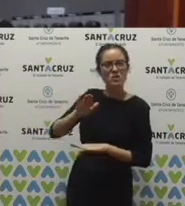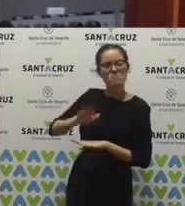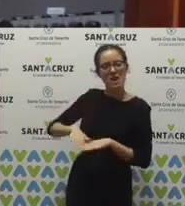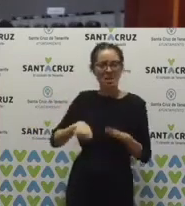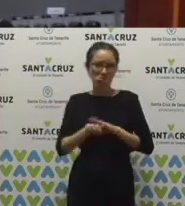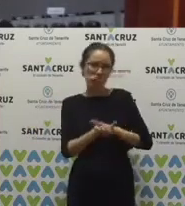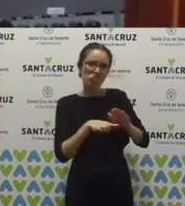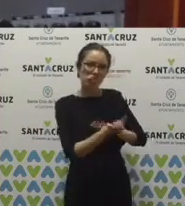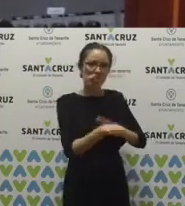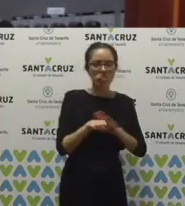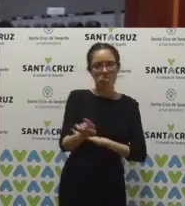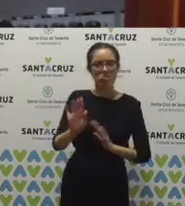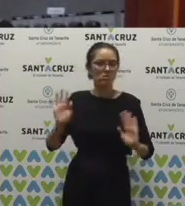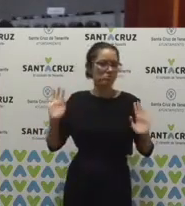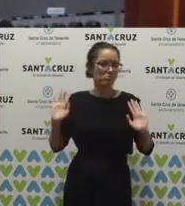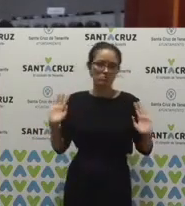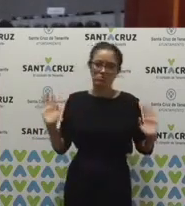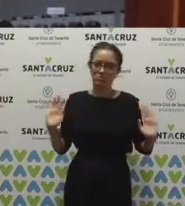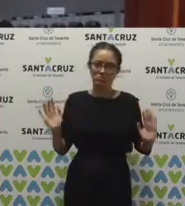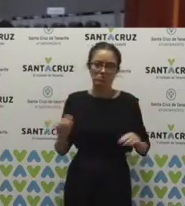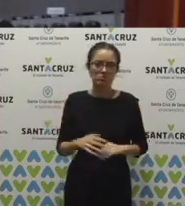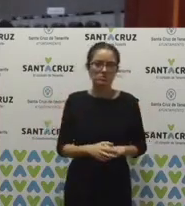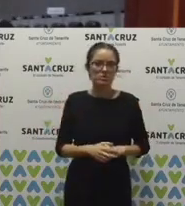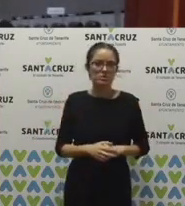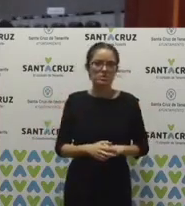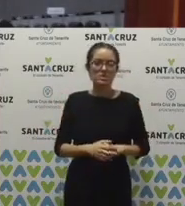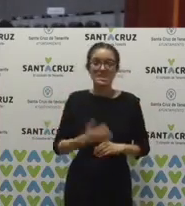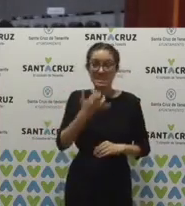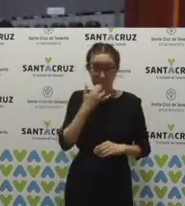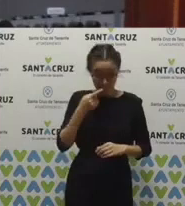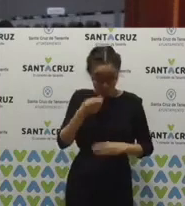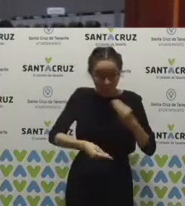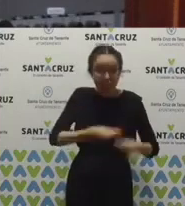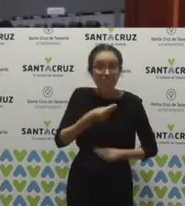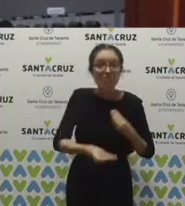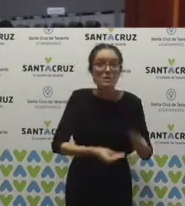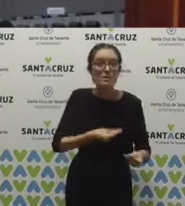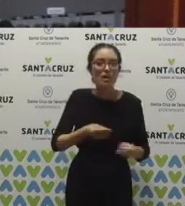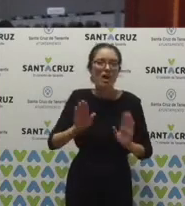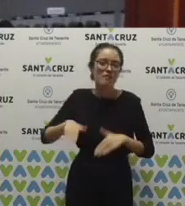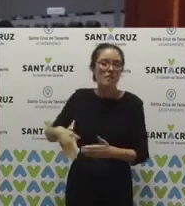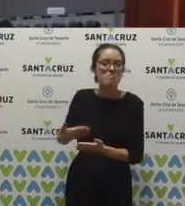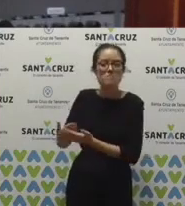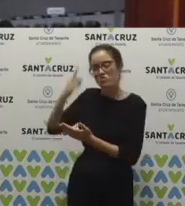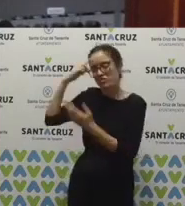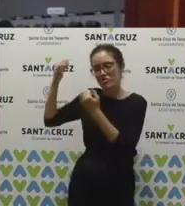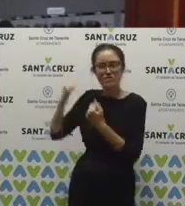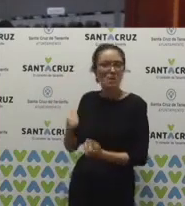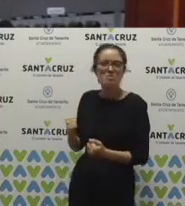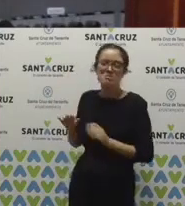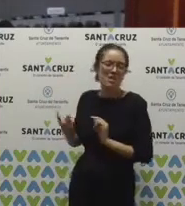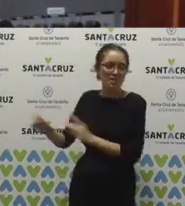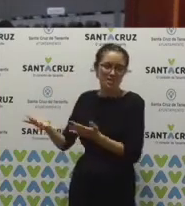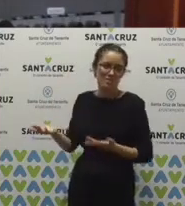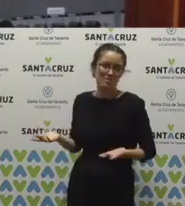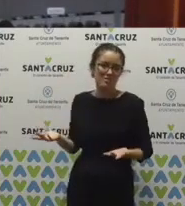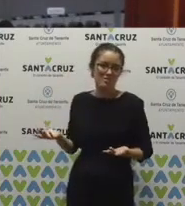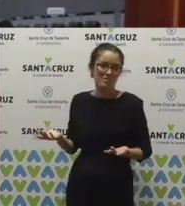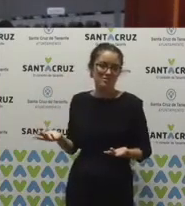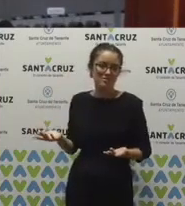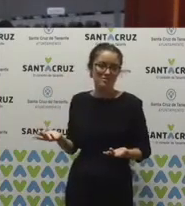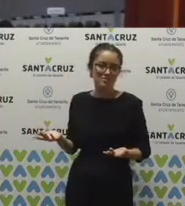contra el resto de las fuerzas políticas porque entonces habrá perdido el sentido habrá perdido sentido en el primer pleno que se aprueba y en ese sentido